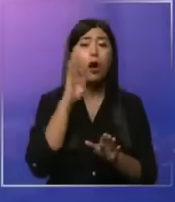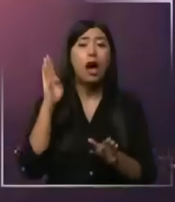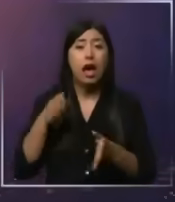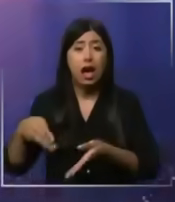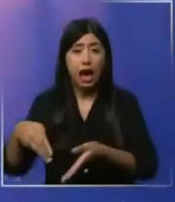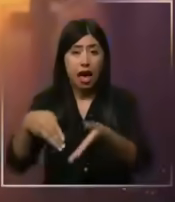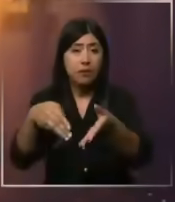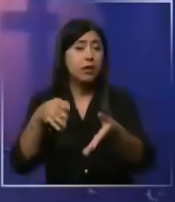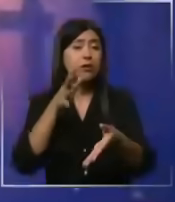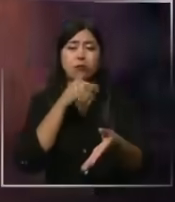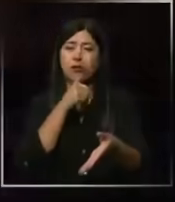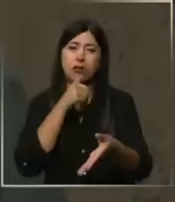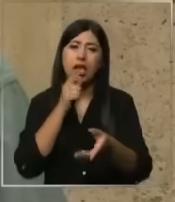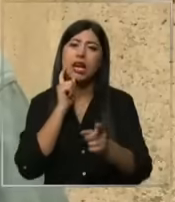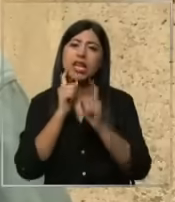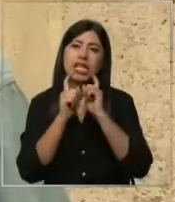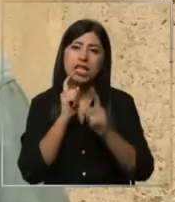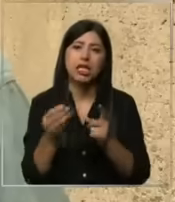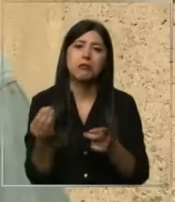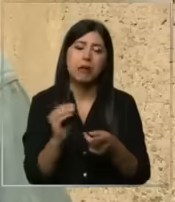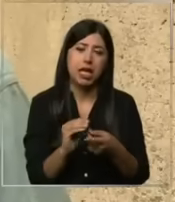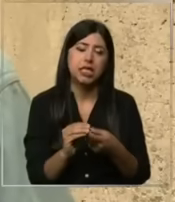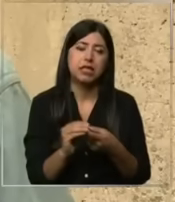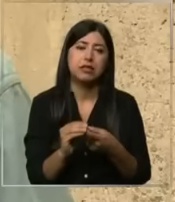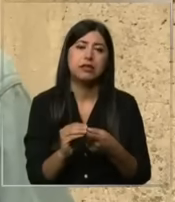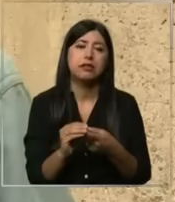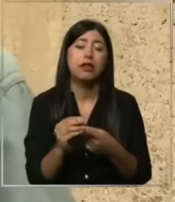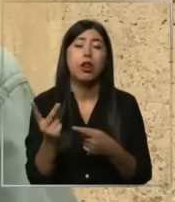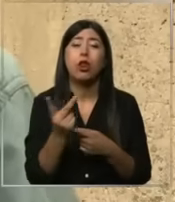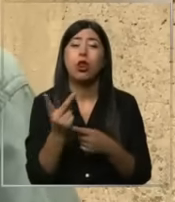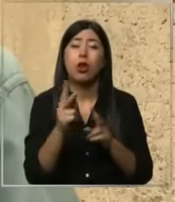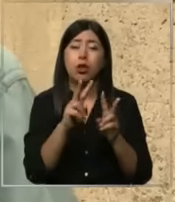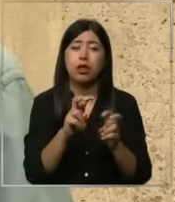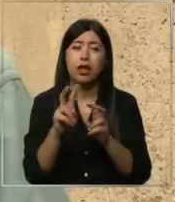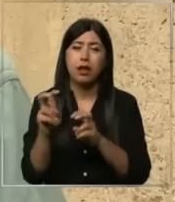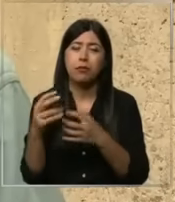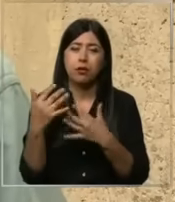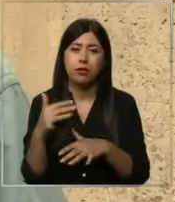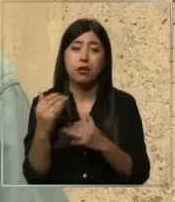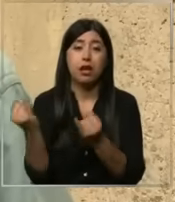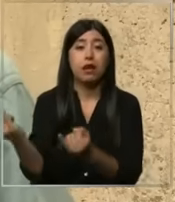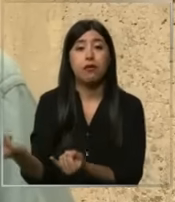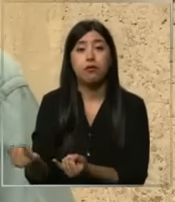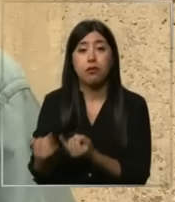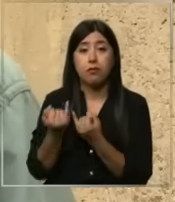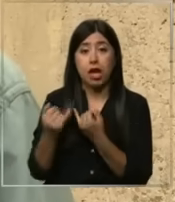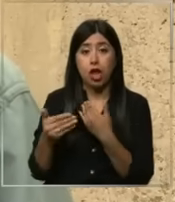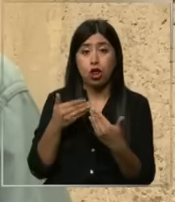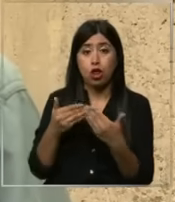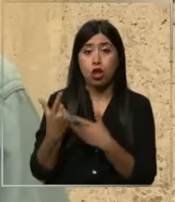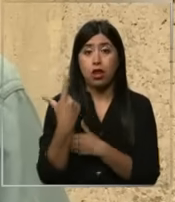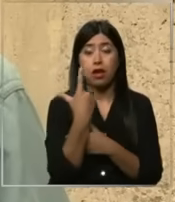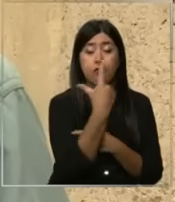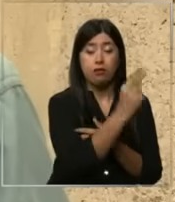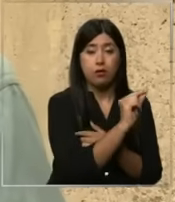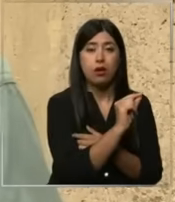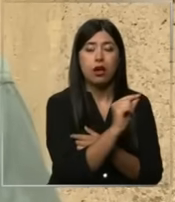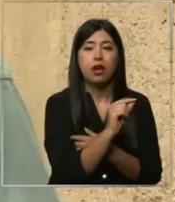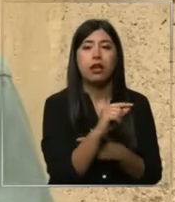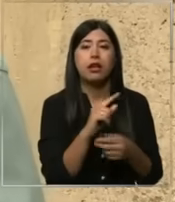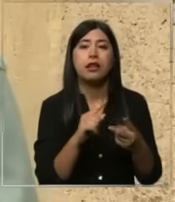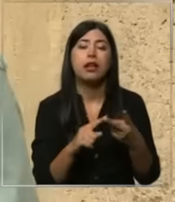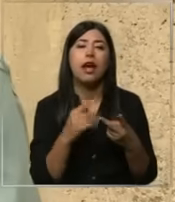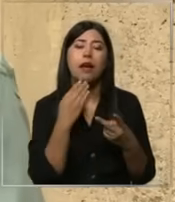despejadas. Otra crítica. Hay dos elementos que son clave. Uno, la información de hacia dónde hacer evacuación,